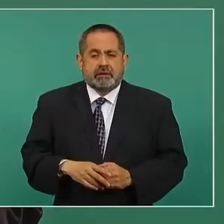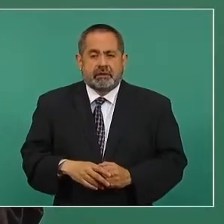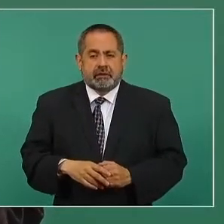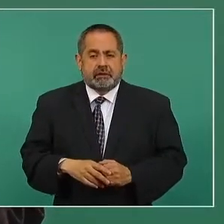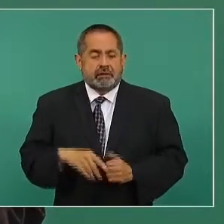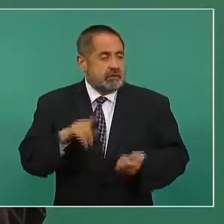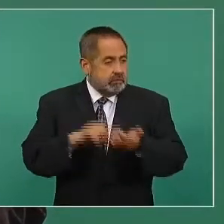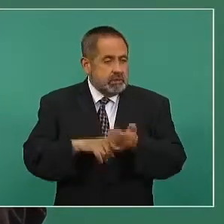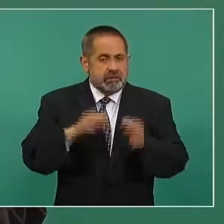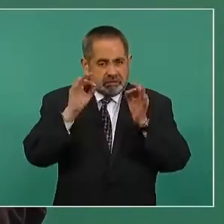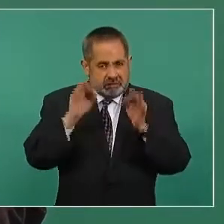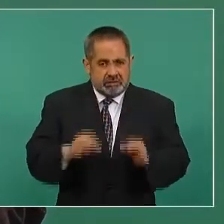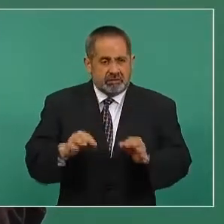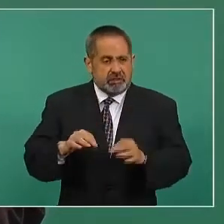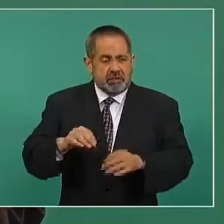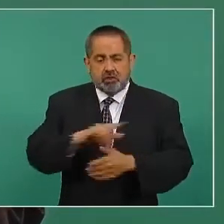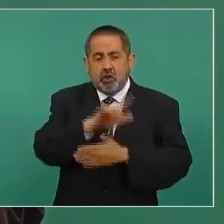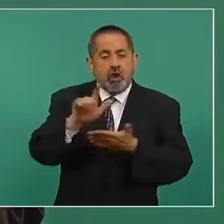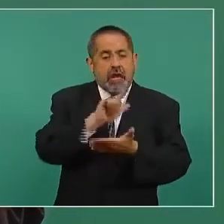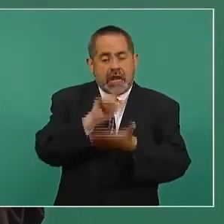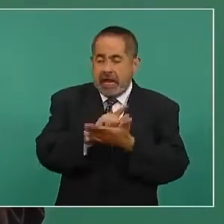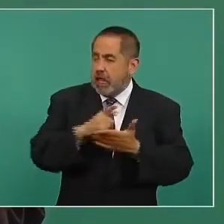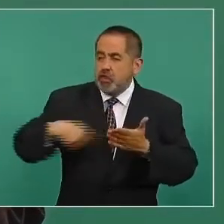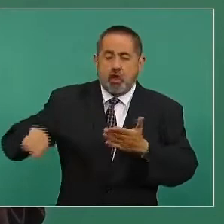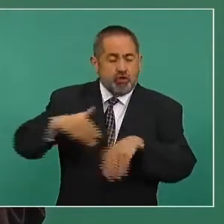el que haya un auténtico Estado de Derecho,